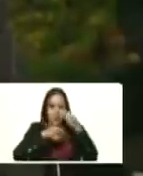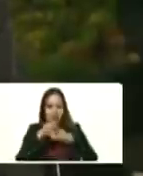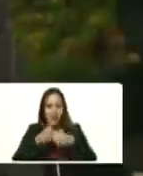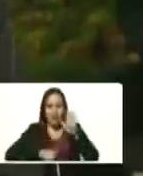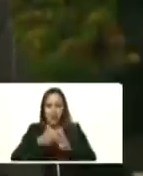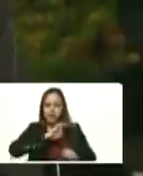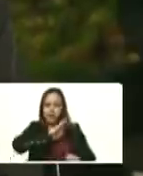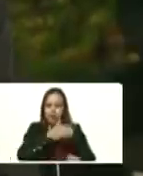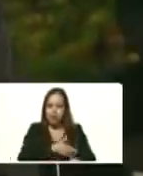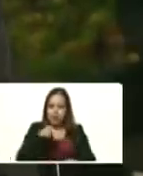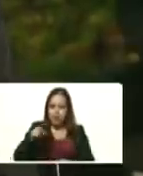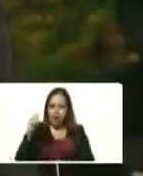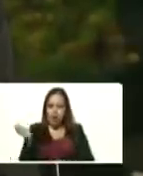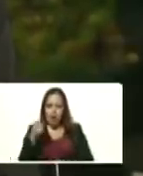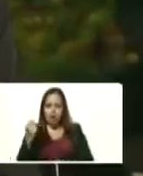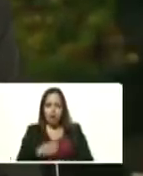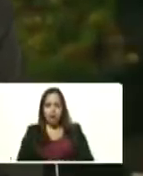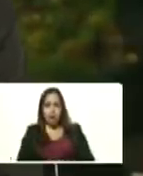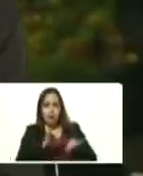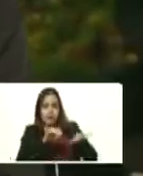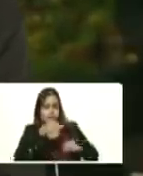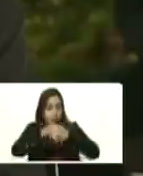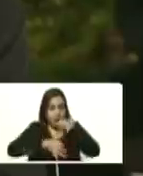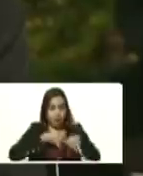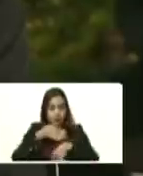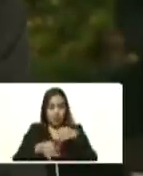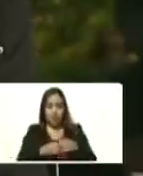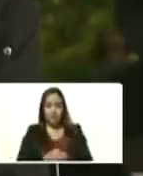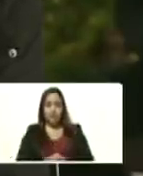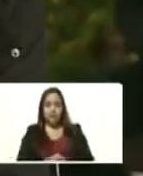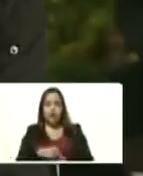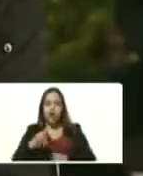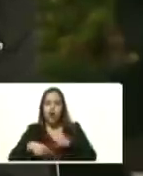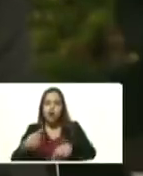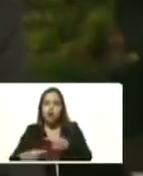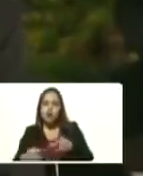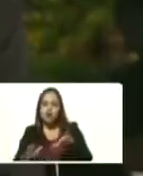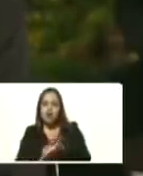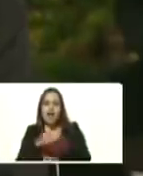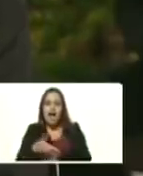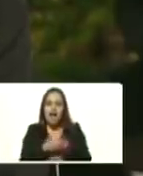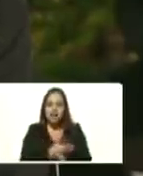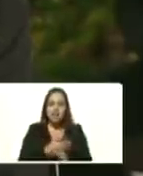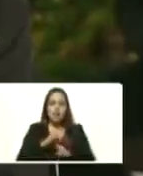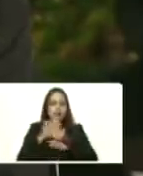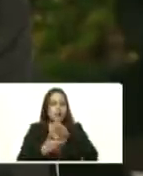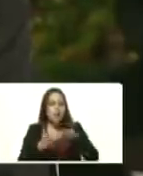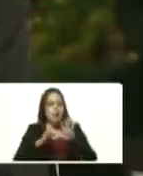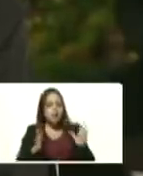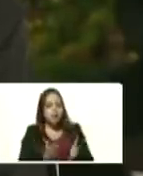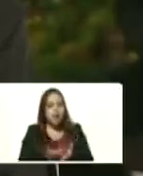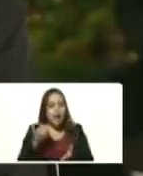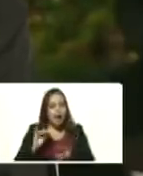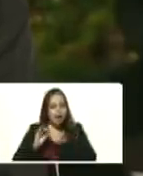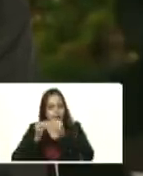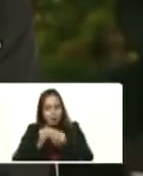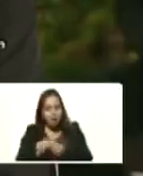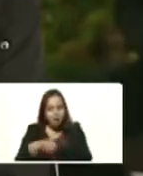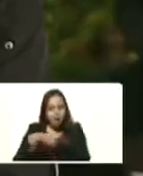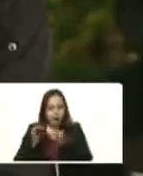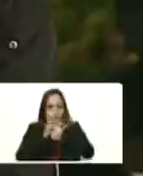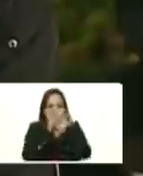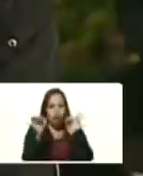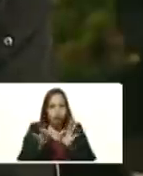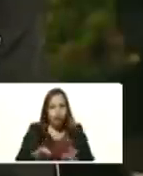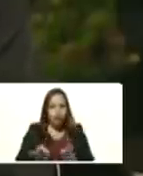fortaleza por otro lado señalarle que como consecuencia de la coyuntura global estamos diseñando un esquema